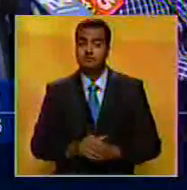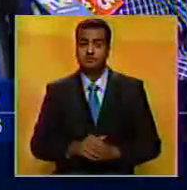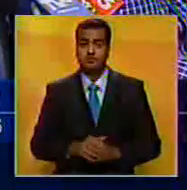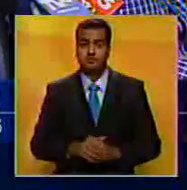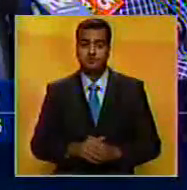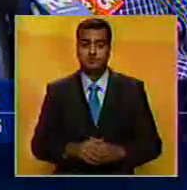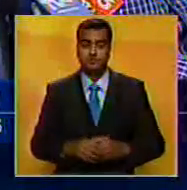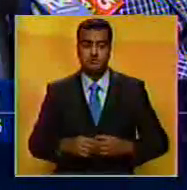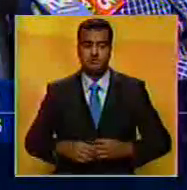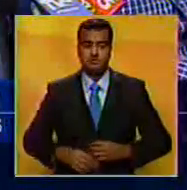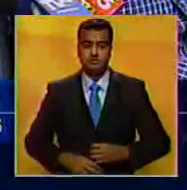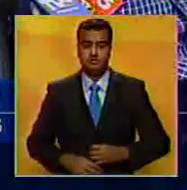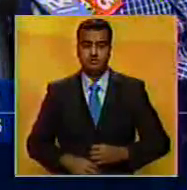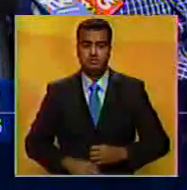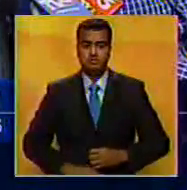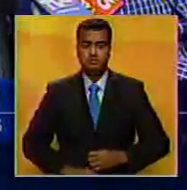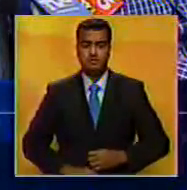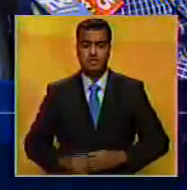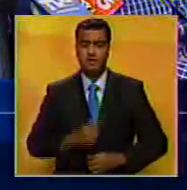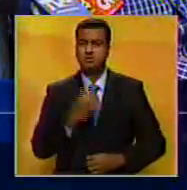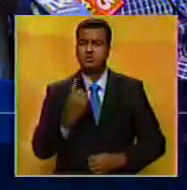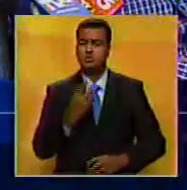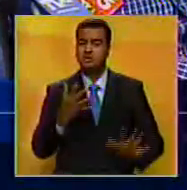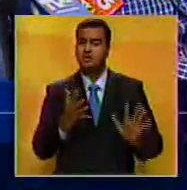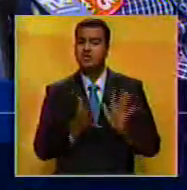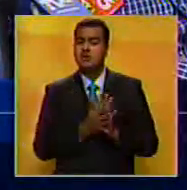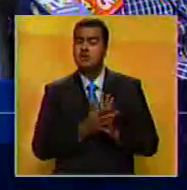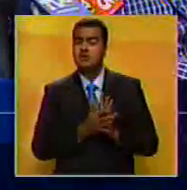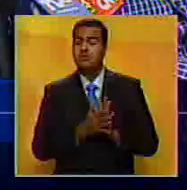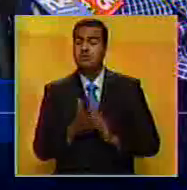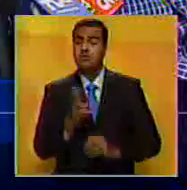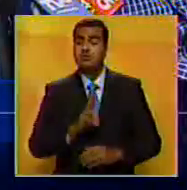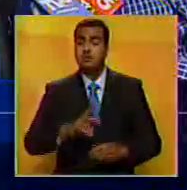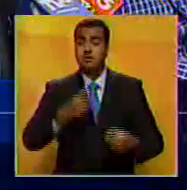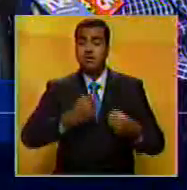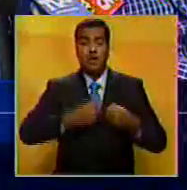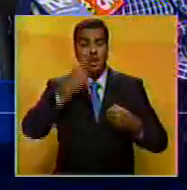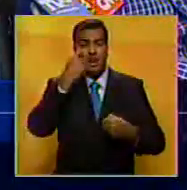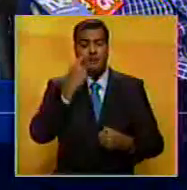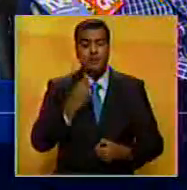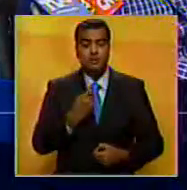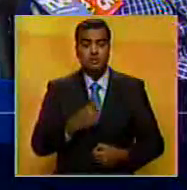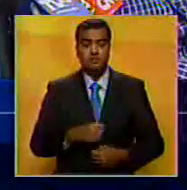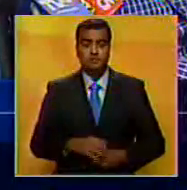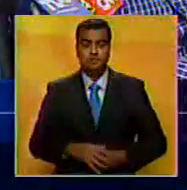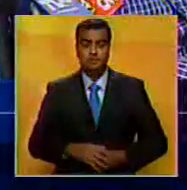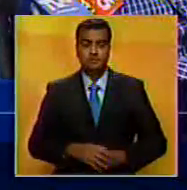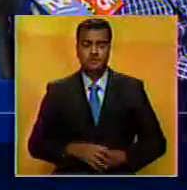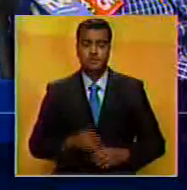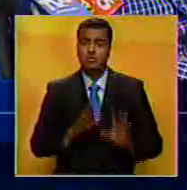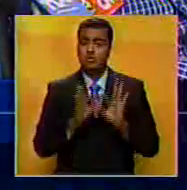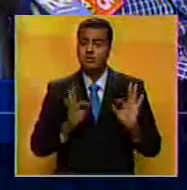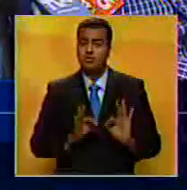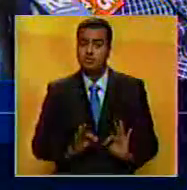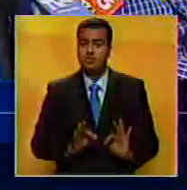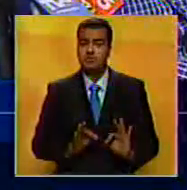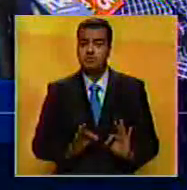las protestas. Ya no solo se trata de disuadir y de utilizar los gases tóxicos de una manera